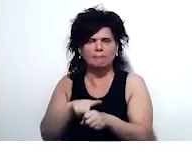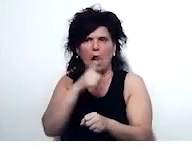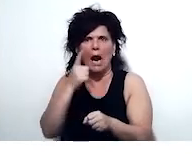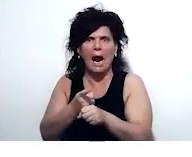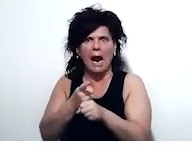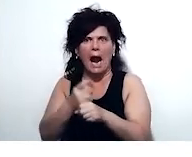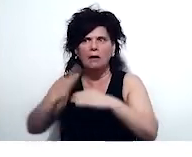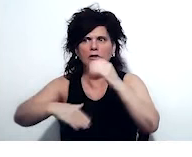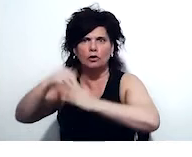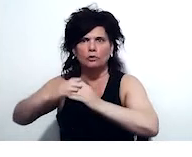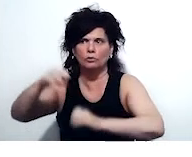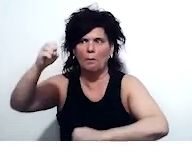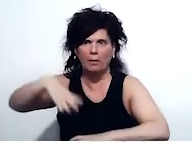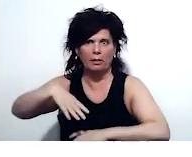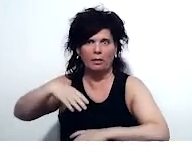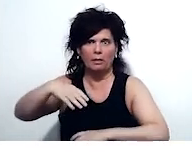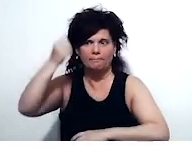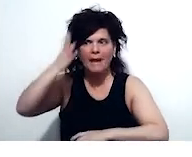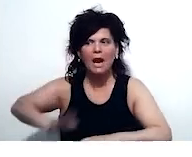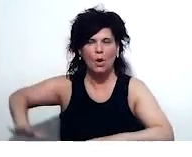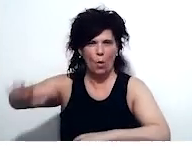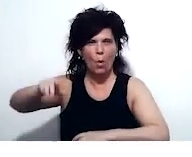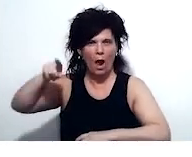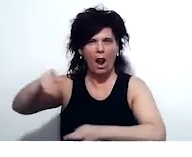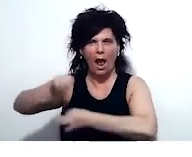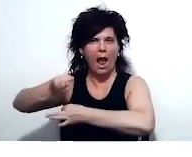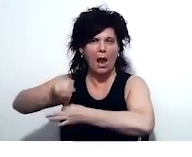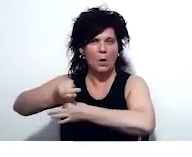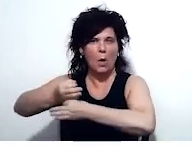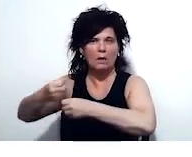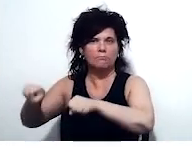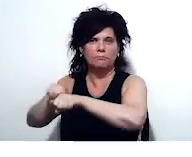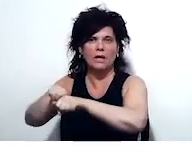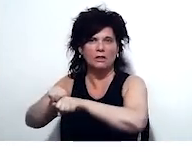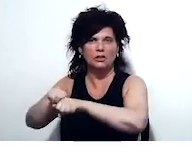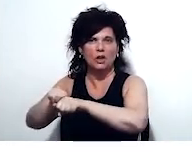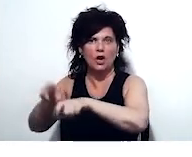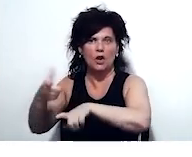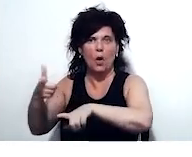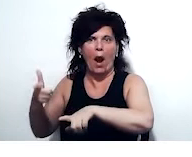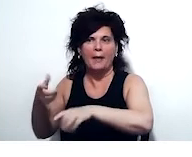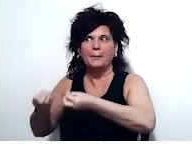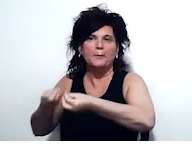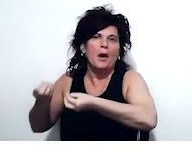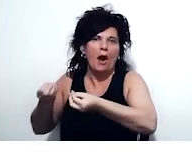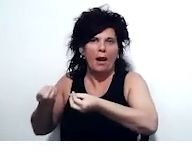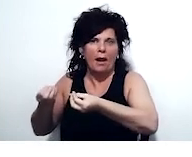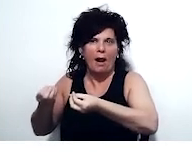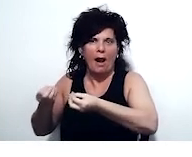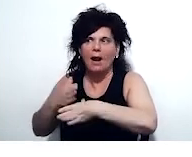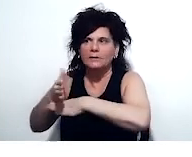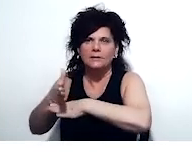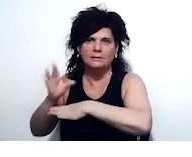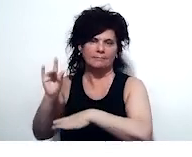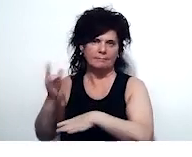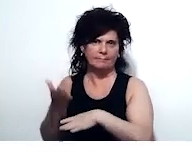infraestructura. Entonces, en zonas rurales hay escuelas que no tienen conexión y zonas rurales que no tienen conexión porque son de